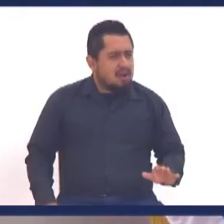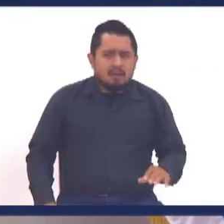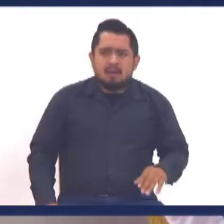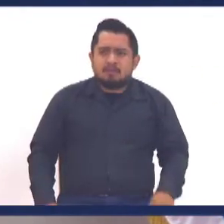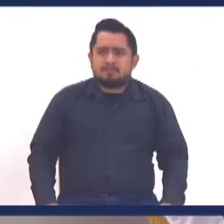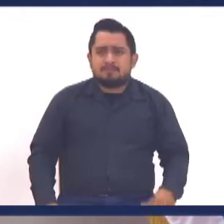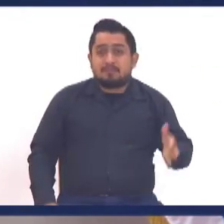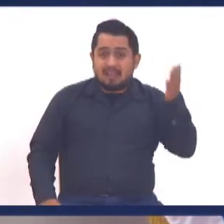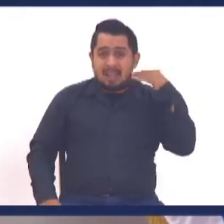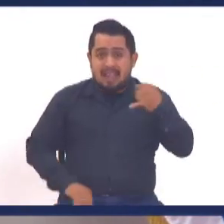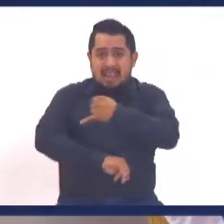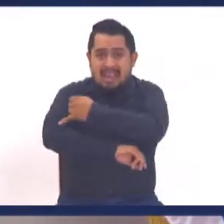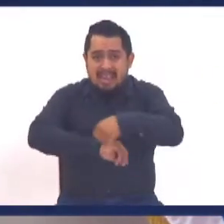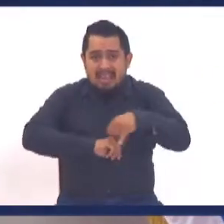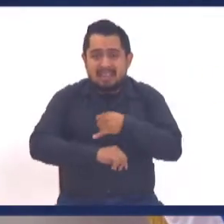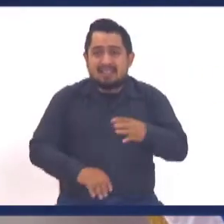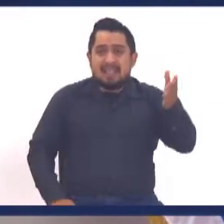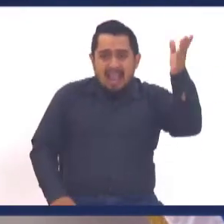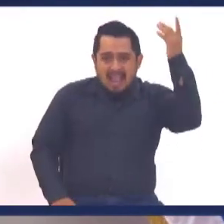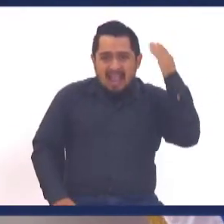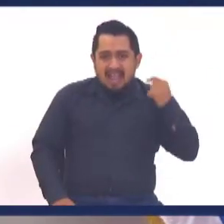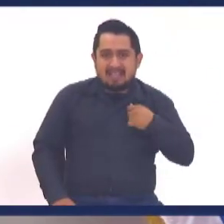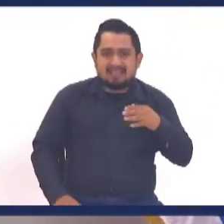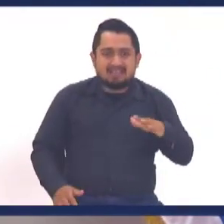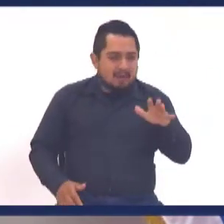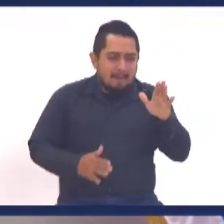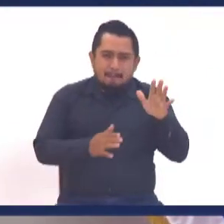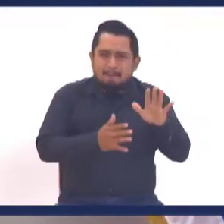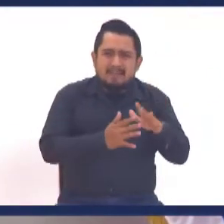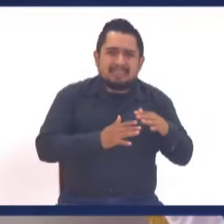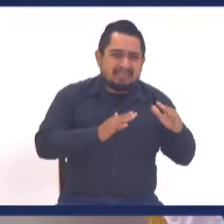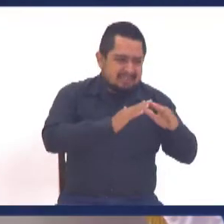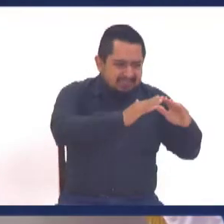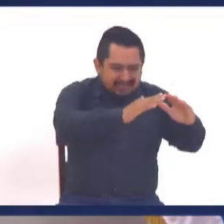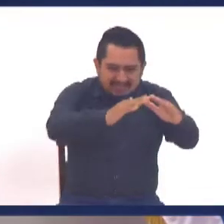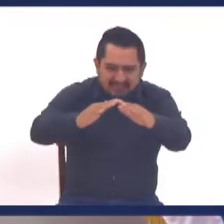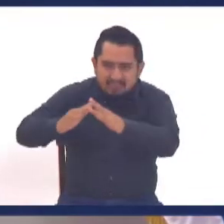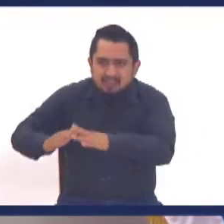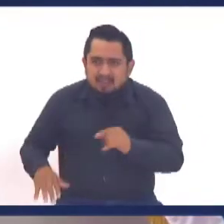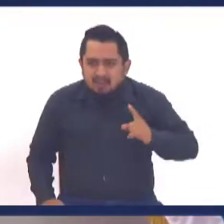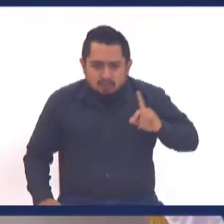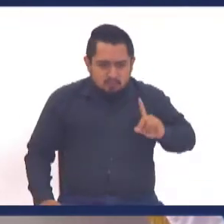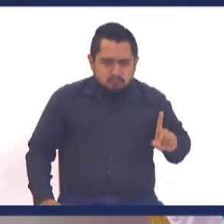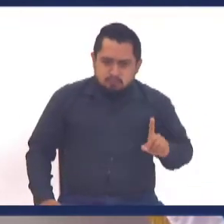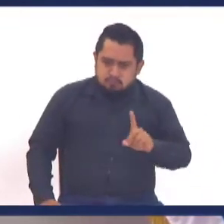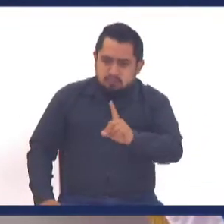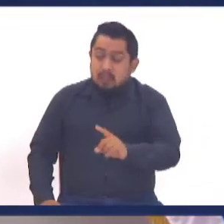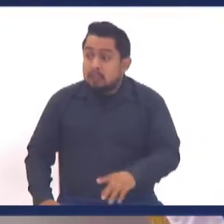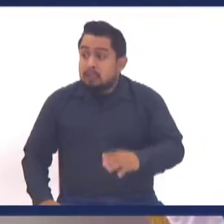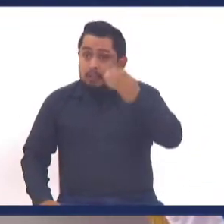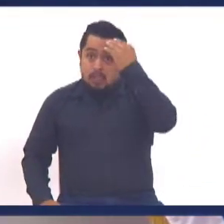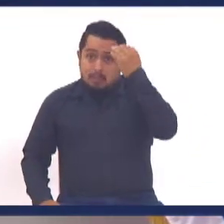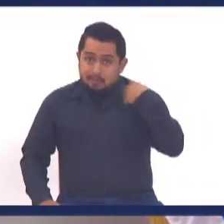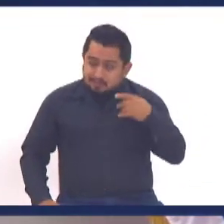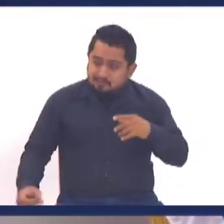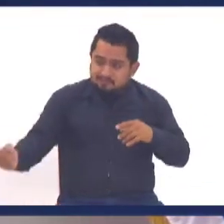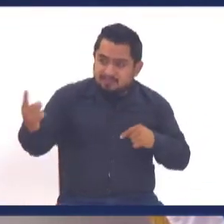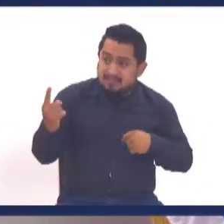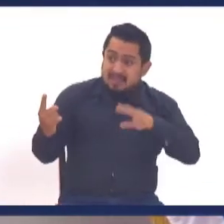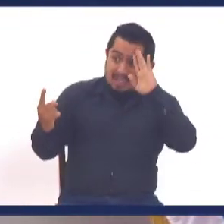yo tenía un ingeniero de la radio que con digamos a los pueblos así vean las repetidoras llegamos señor le dice